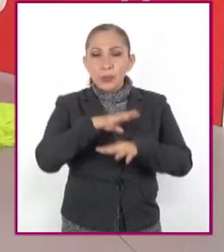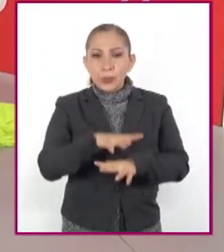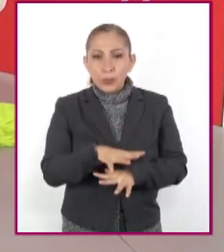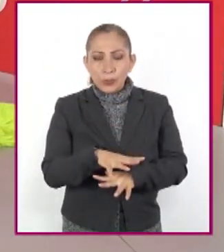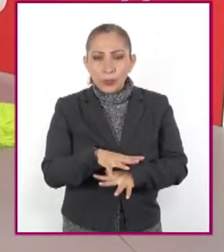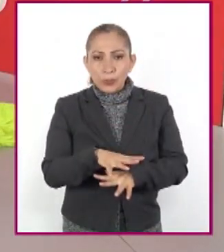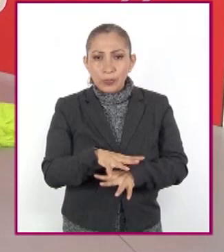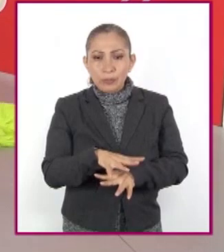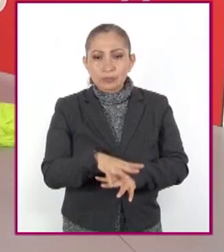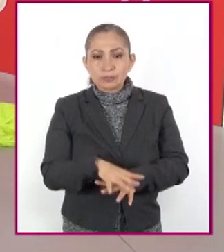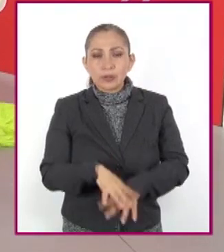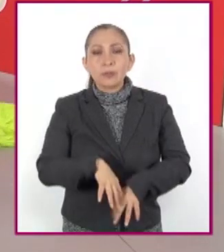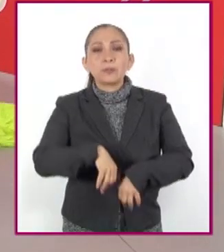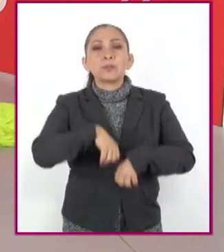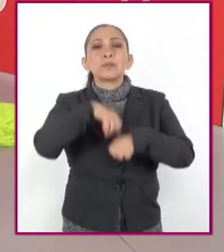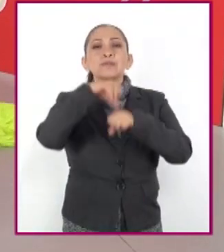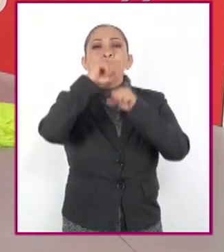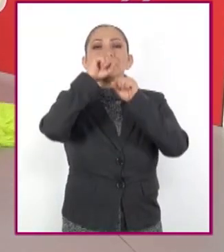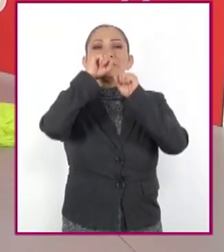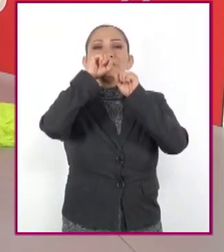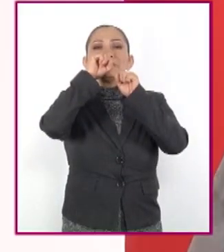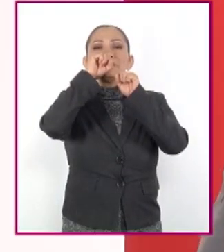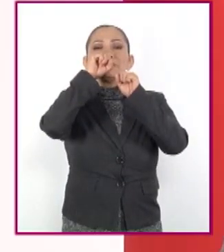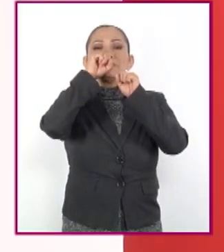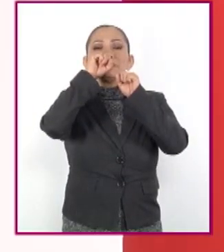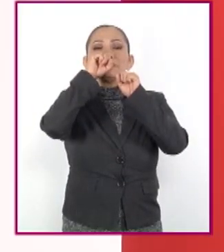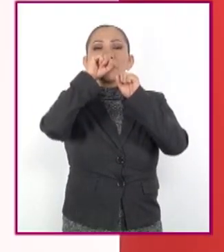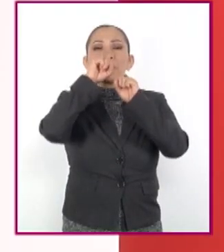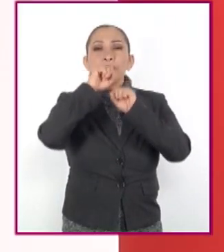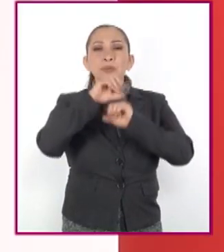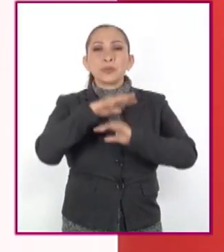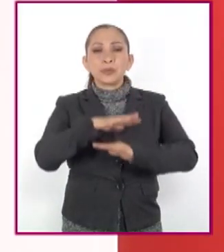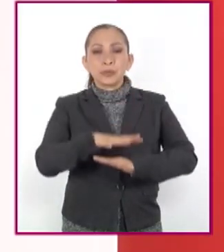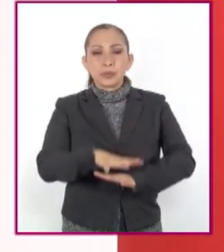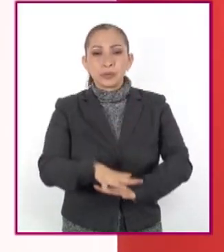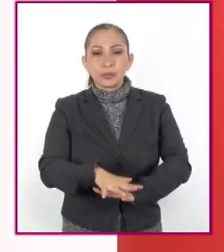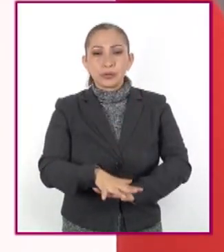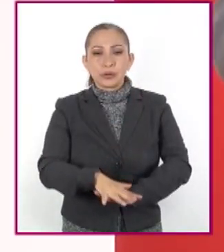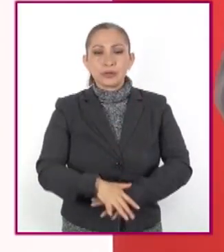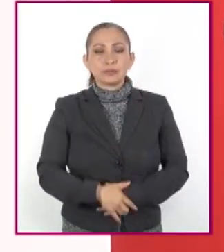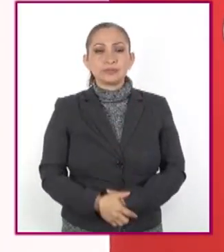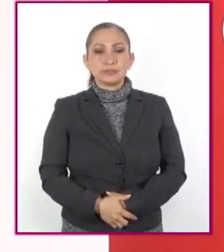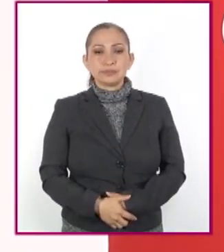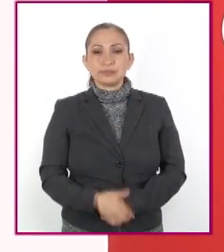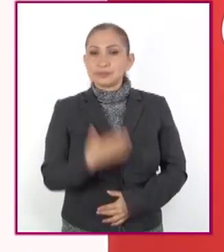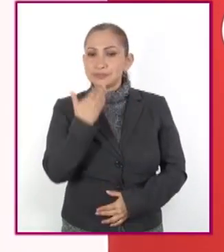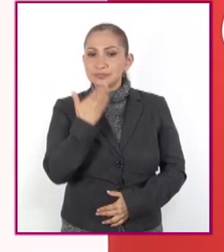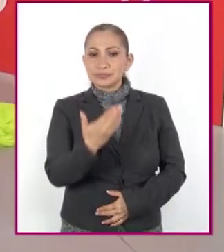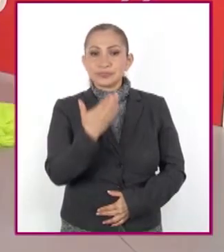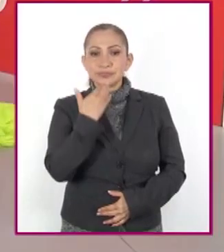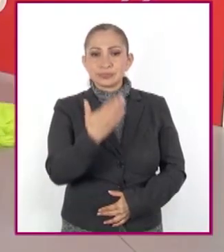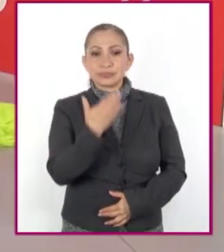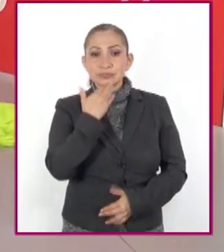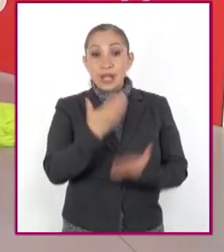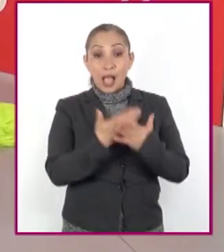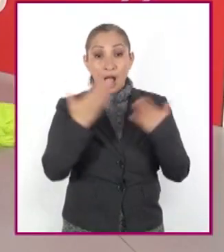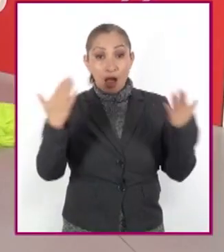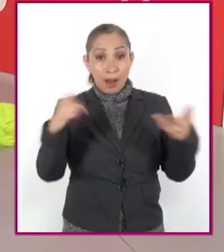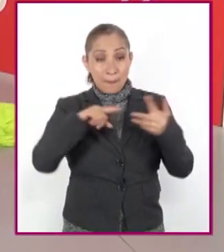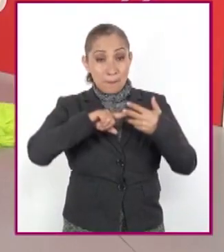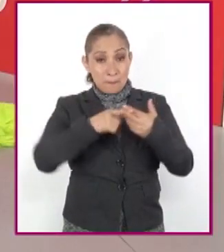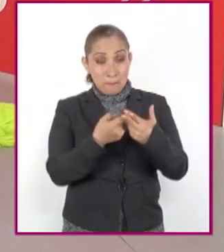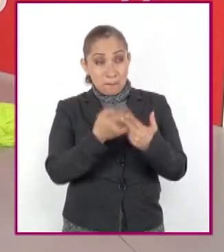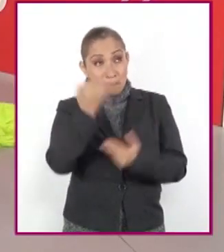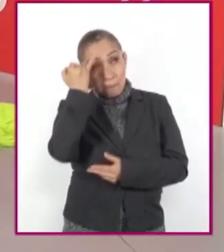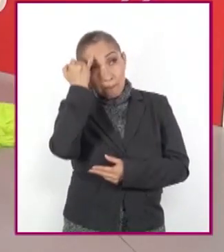Exhalo. Inhalo. Y exhalo. Muy bien. Vamos a comenzar a